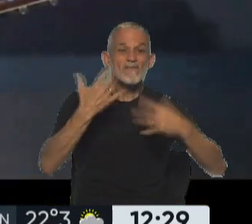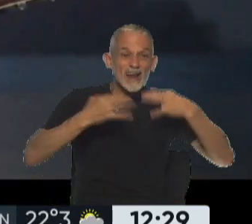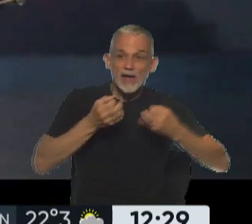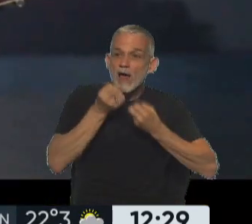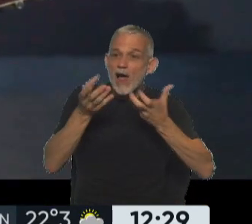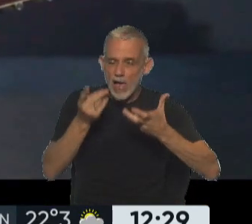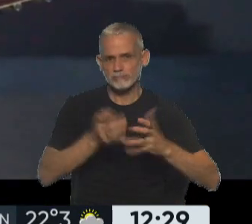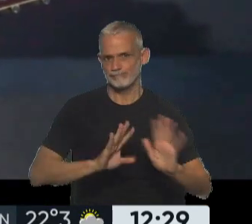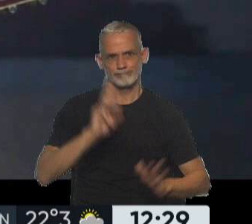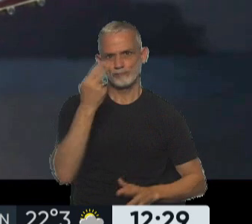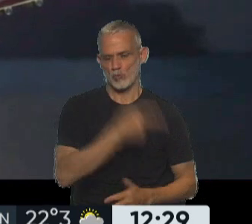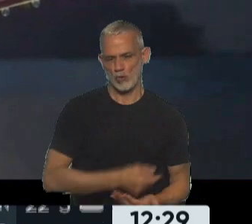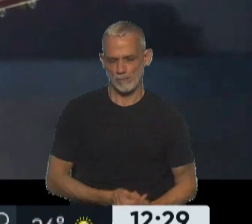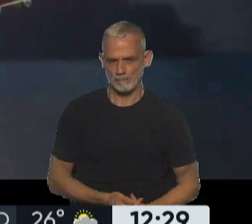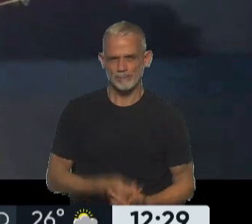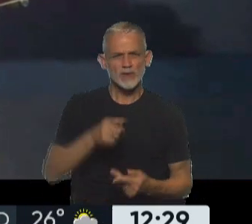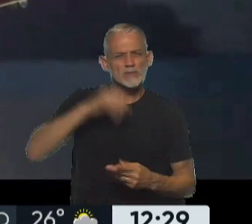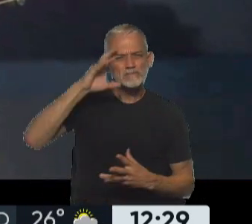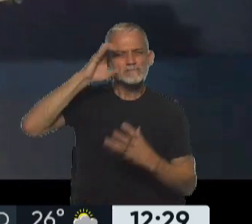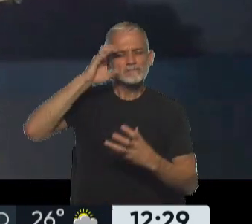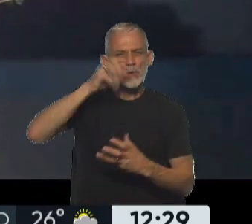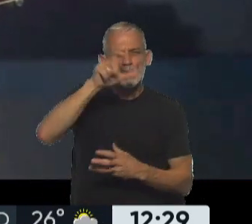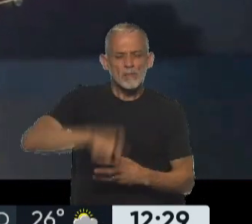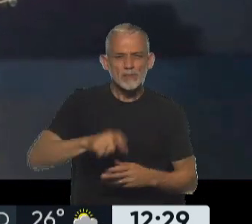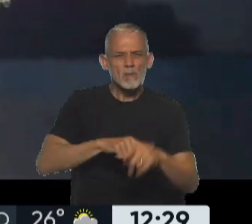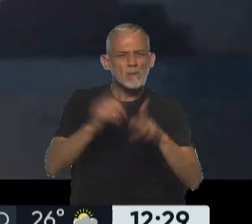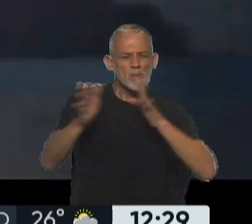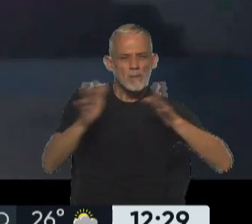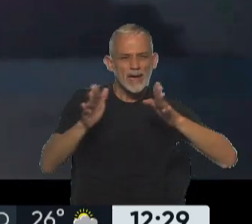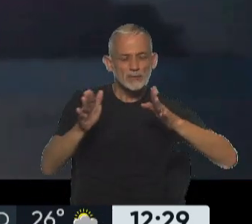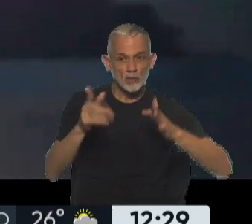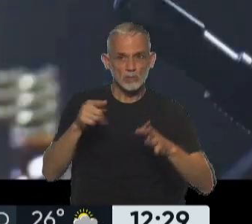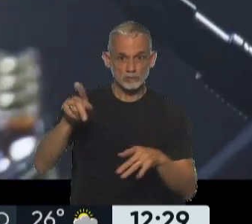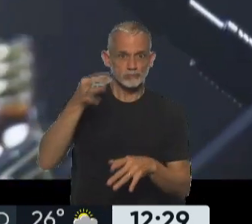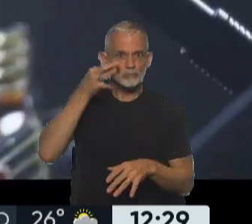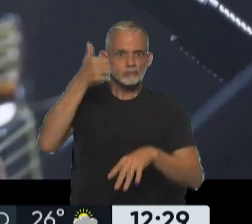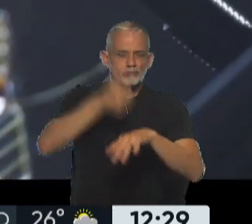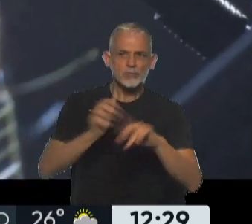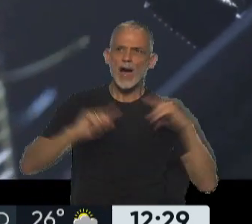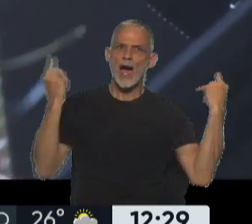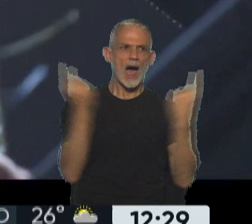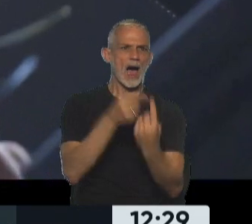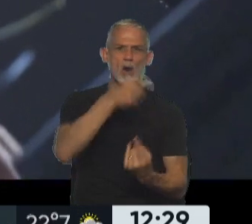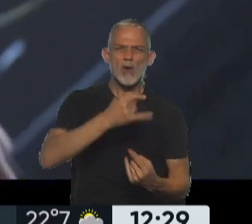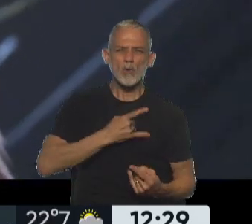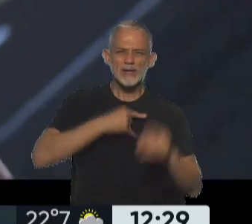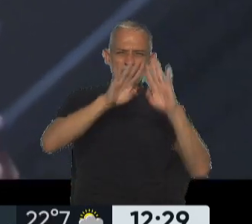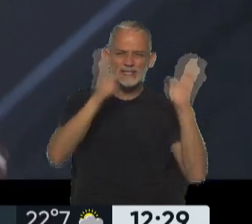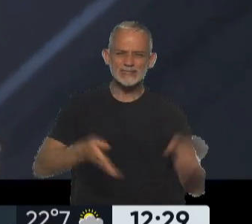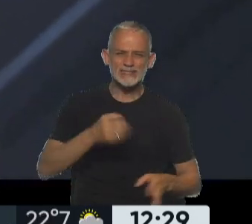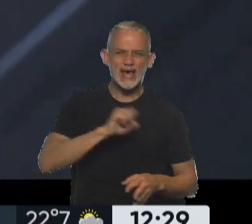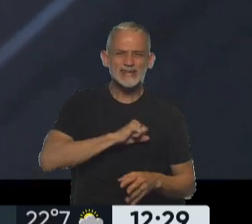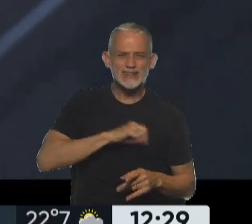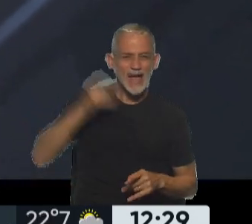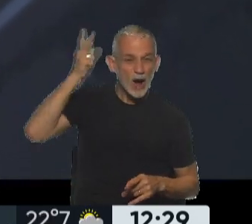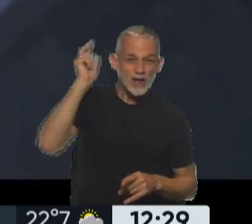verdaderas. ¿Qué recordás en la piel, en el corazón, de ese momento en que estuviste en el aula, en la Universidad de Santiago de